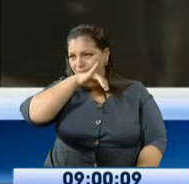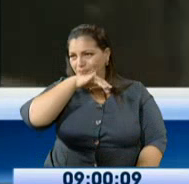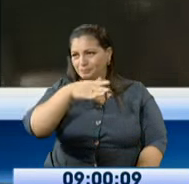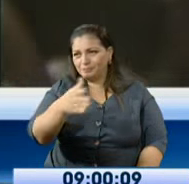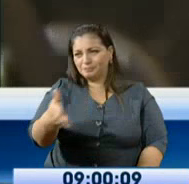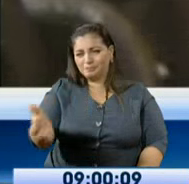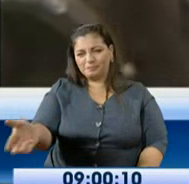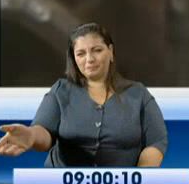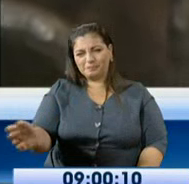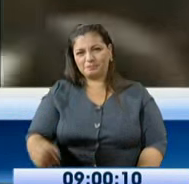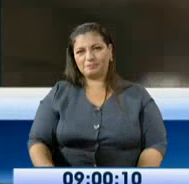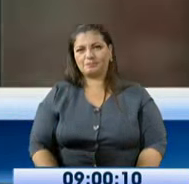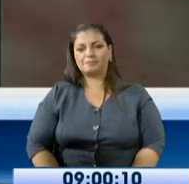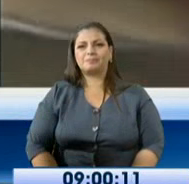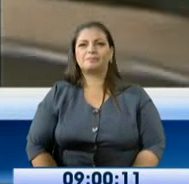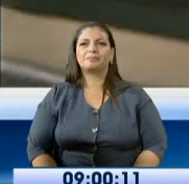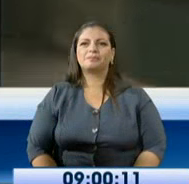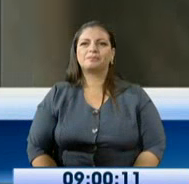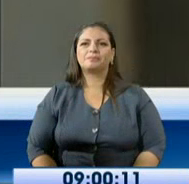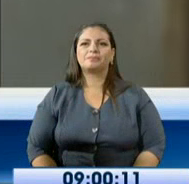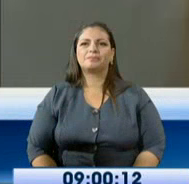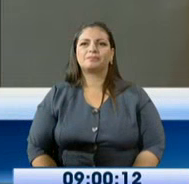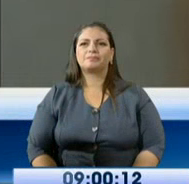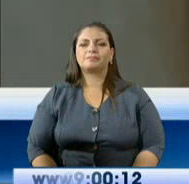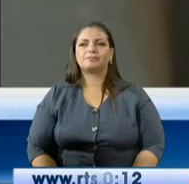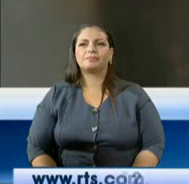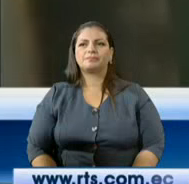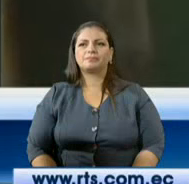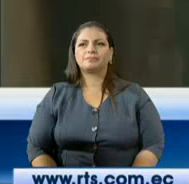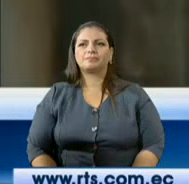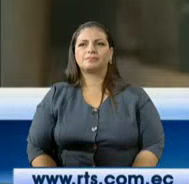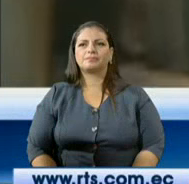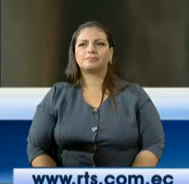inundó también adentro. Qué terrible la situación ahí.